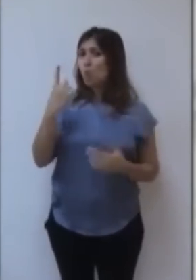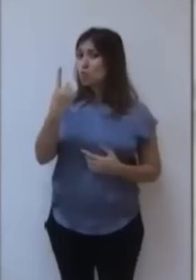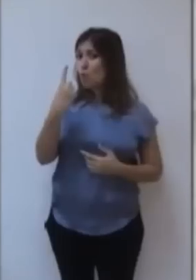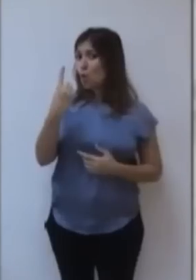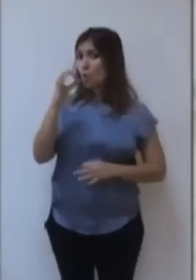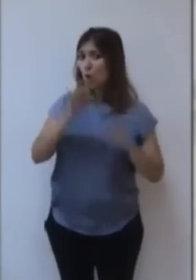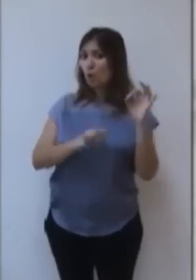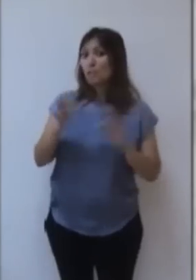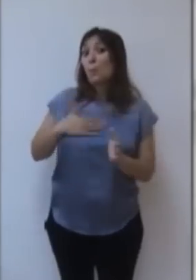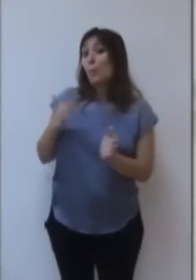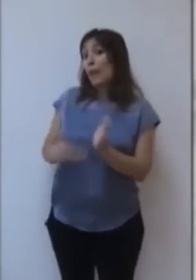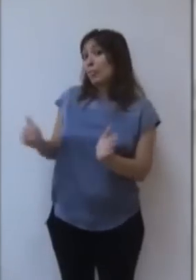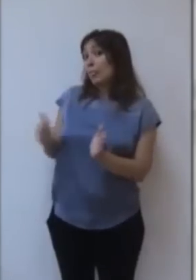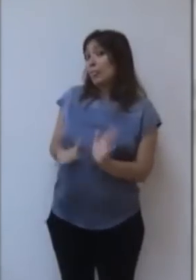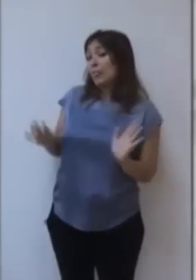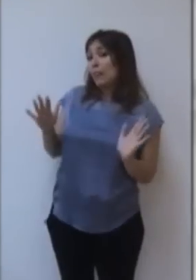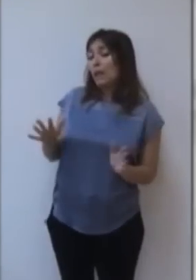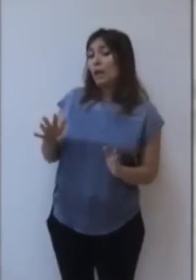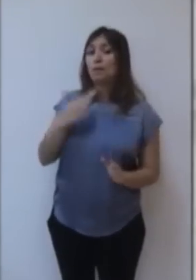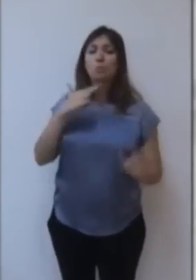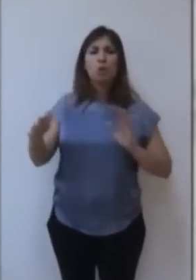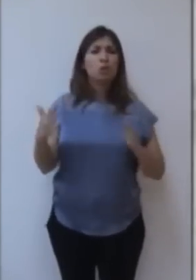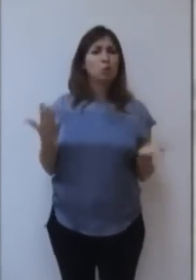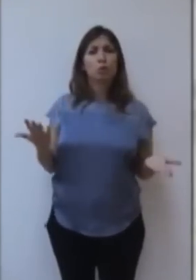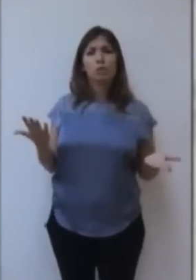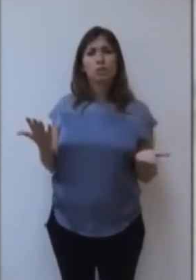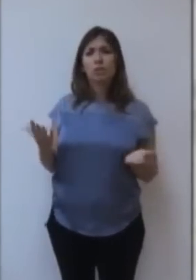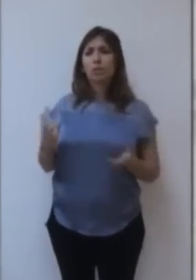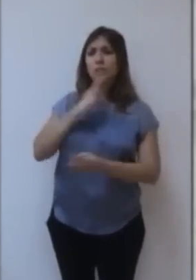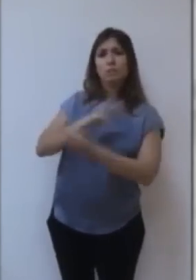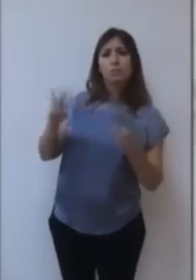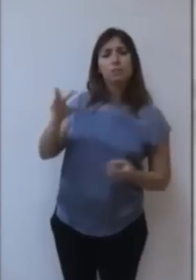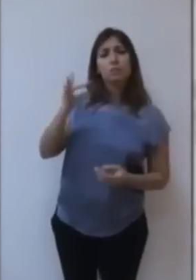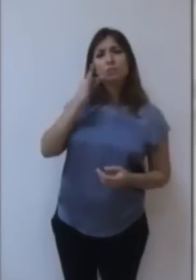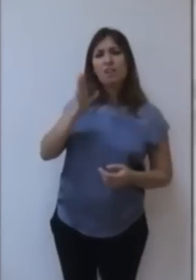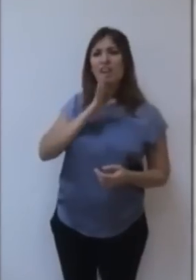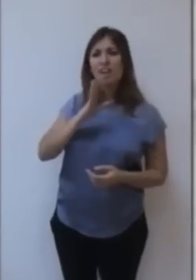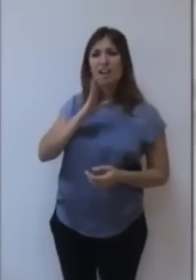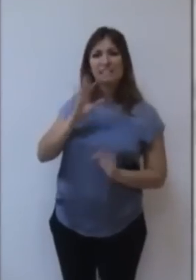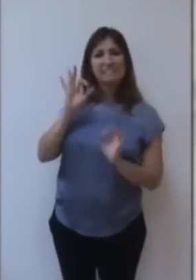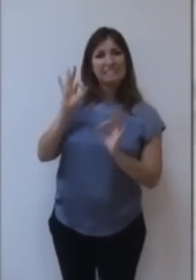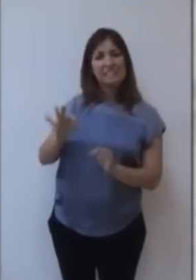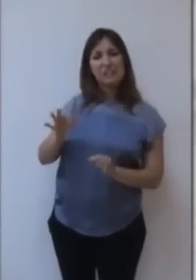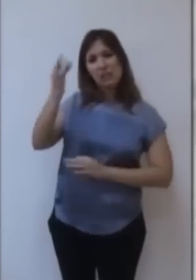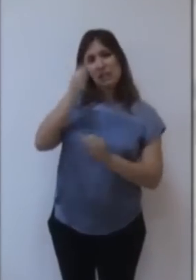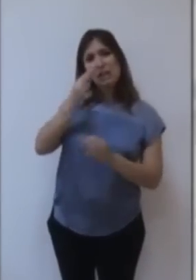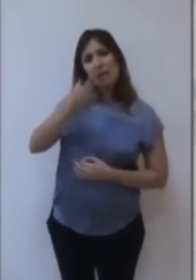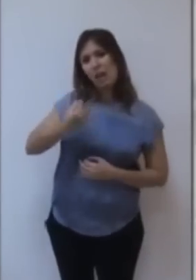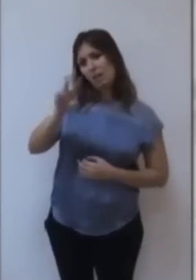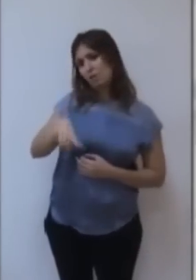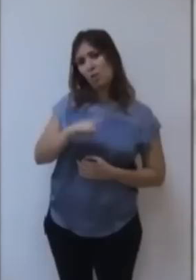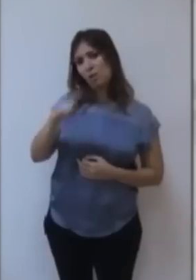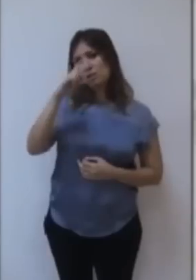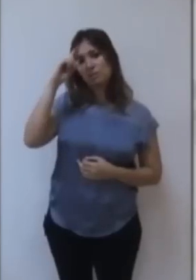de 1% prevalencia. aproximadamente, ¿no? Estamos hablando entonces de... En cualquier caso, yo creo que esa cifra tampoco es real, ¿no? El proceso